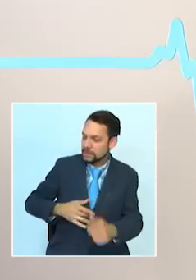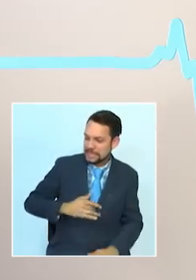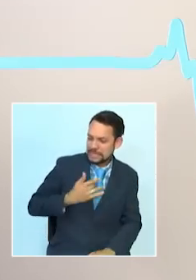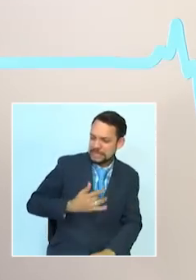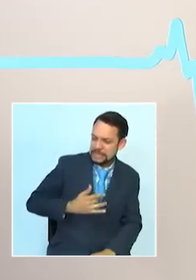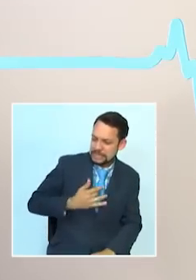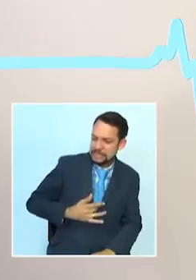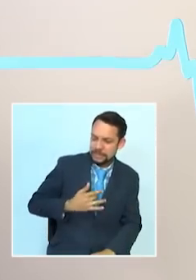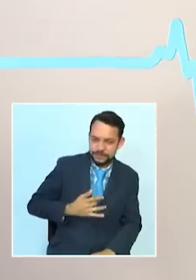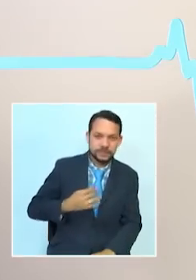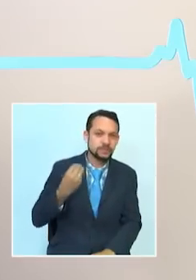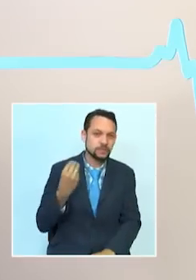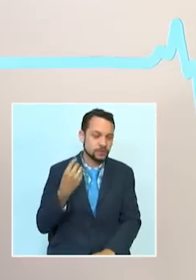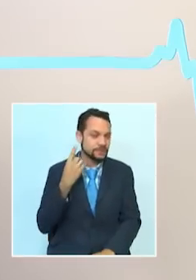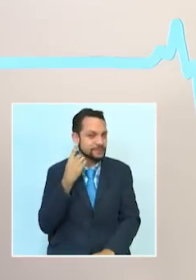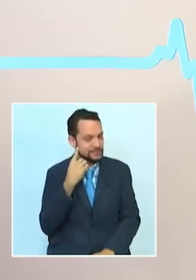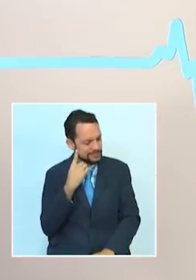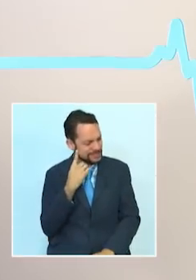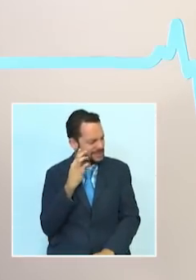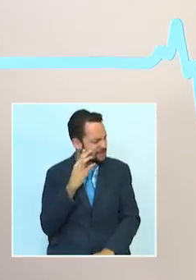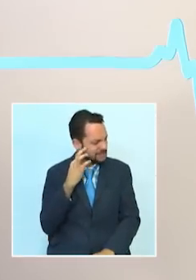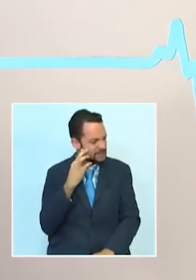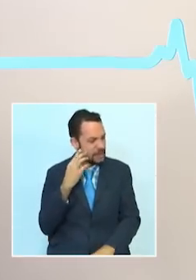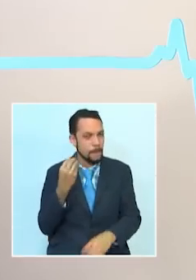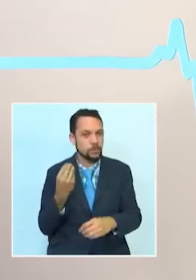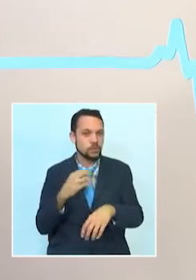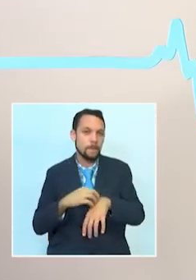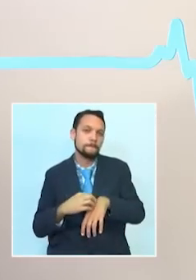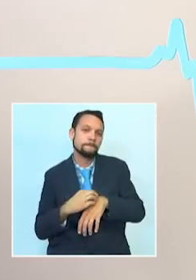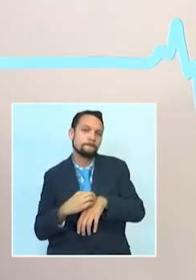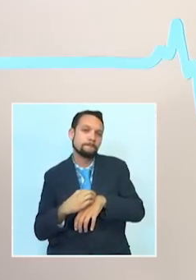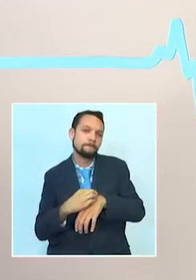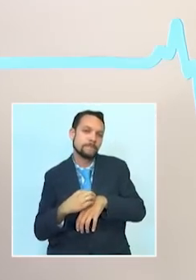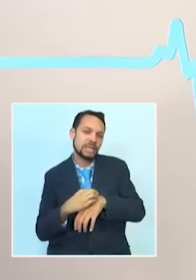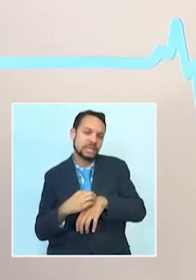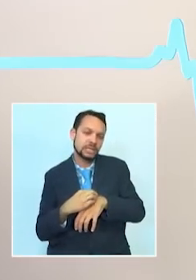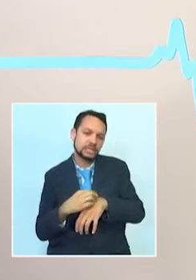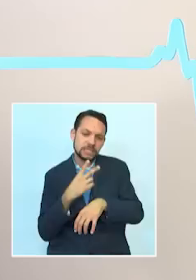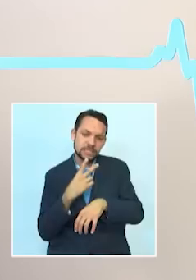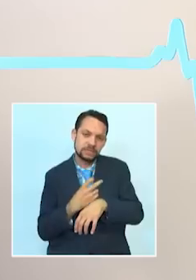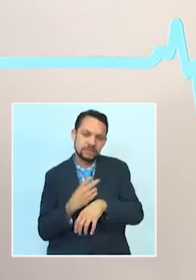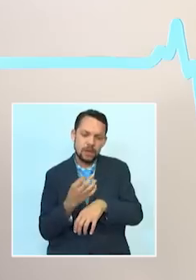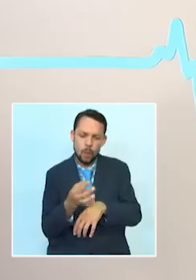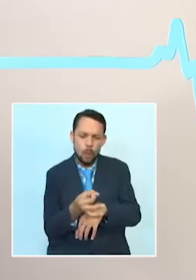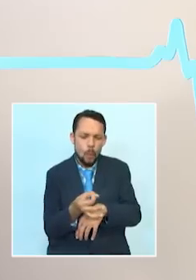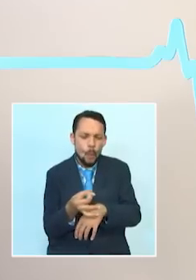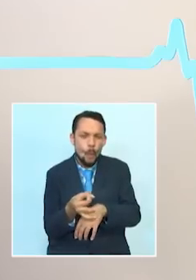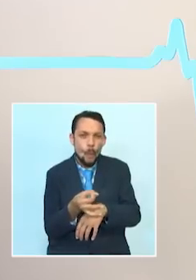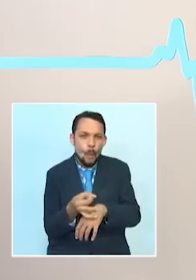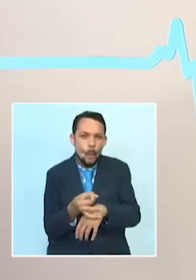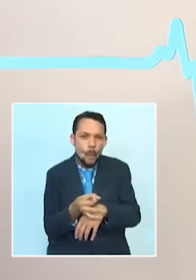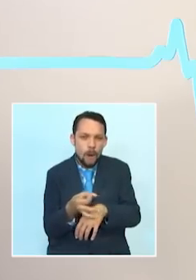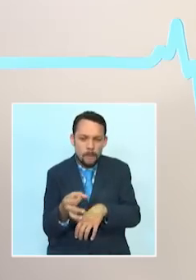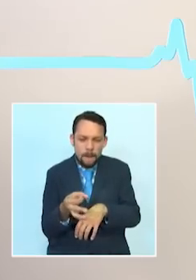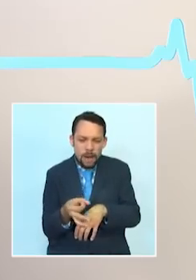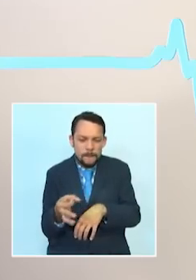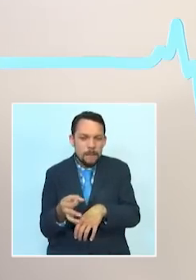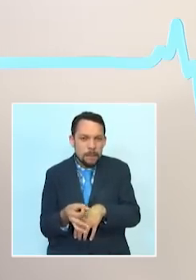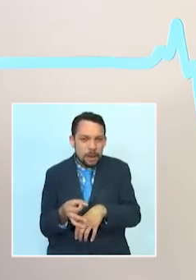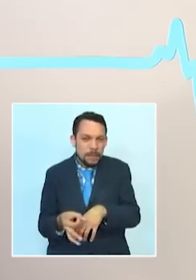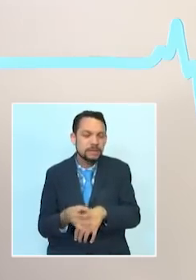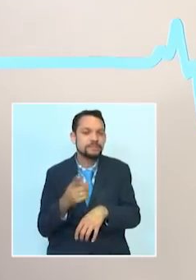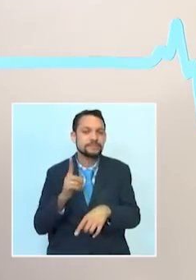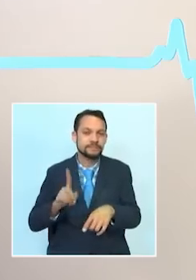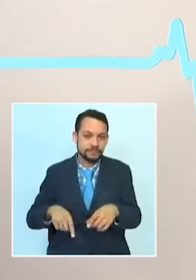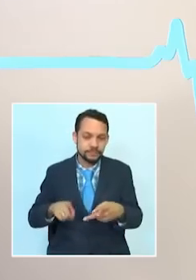empiezan a producir este tipo de de alteraciones y empiezan a formar como una costr como una caspita como también puede